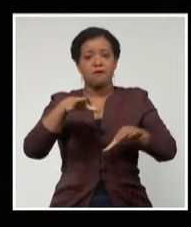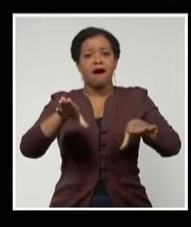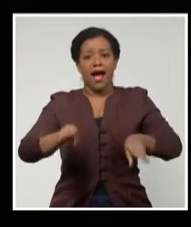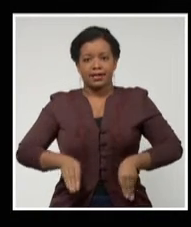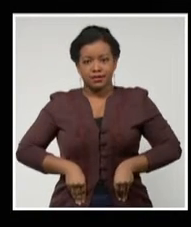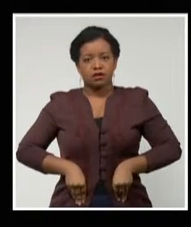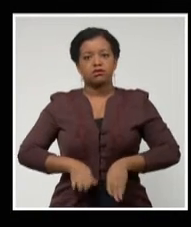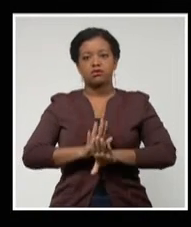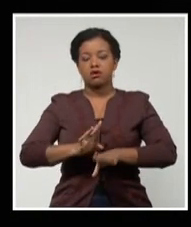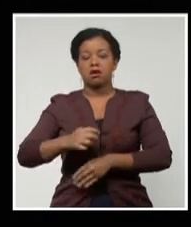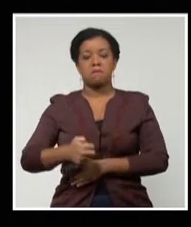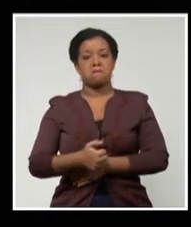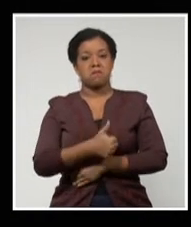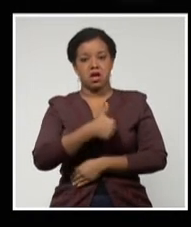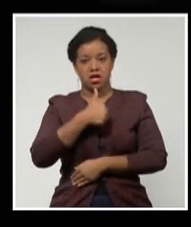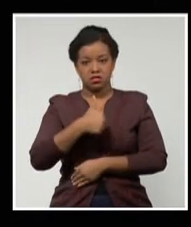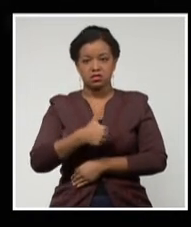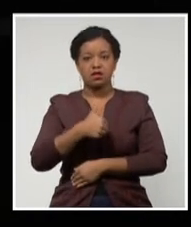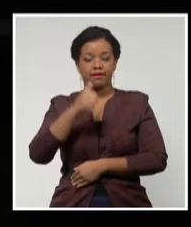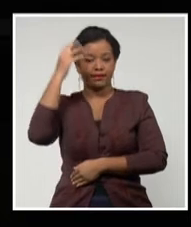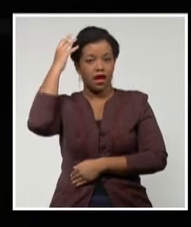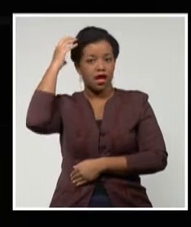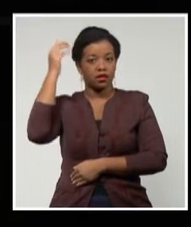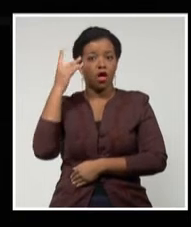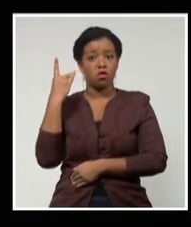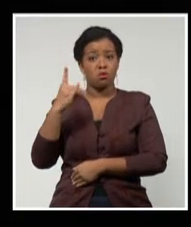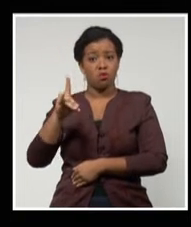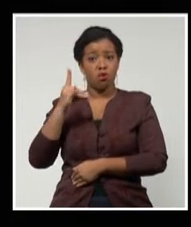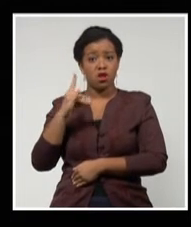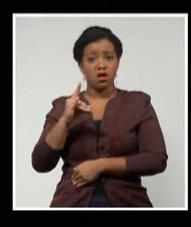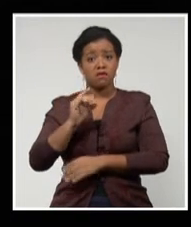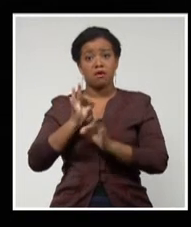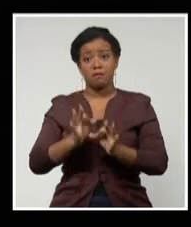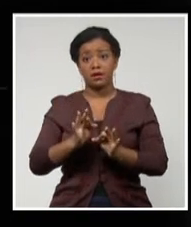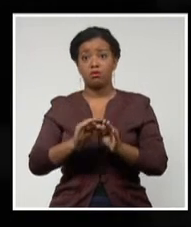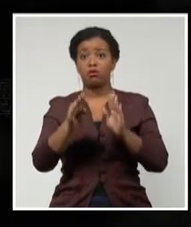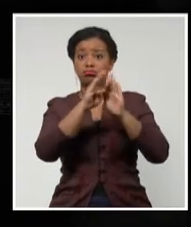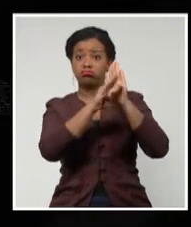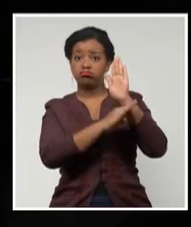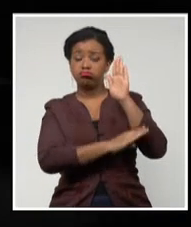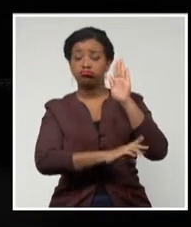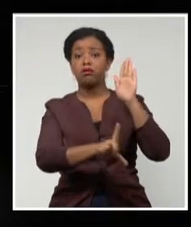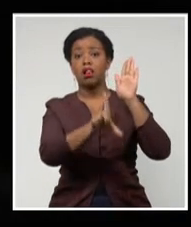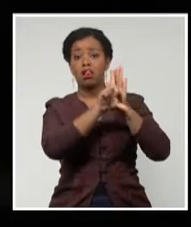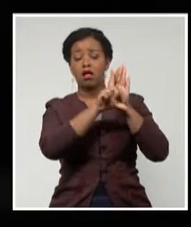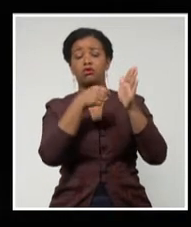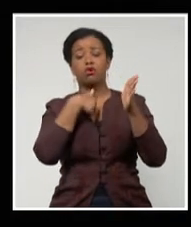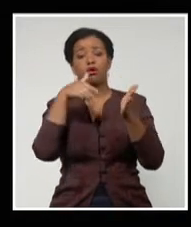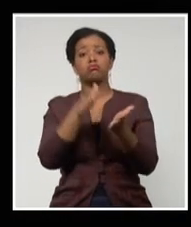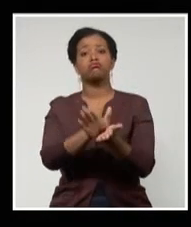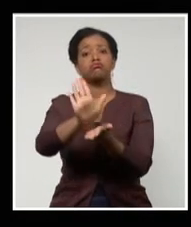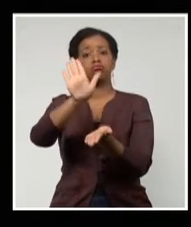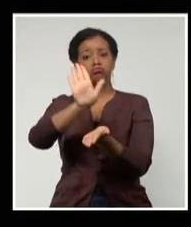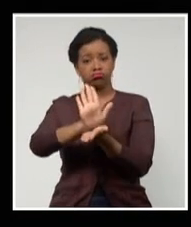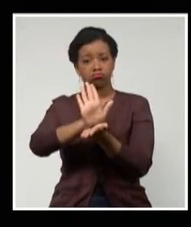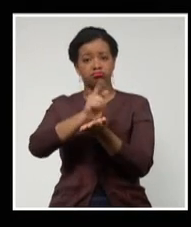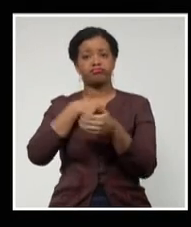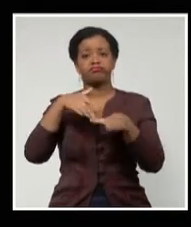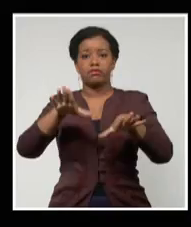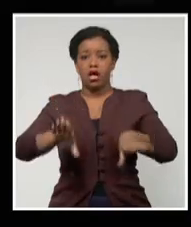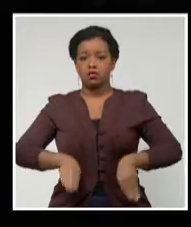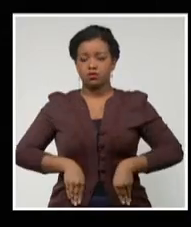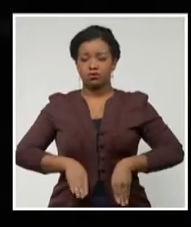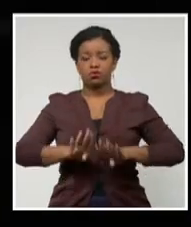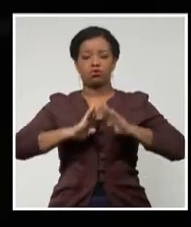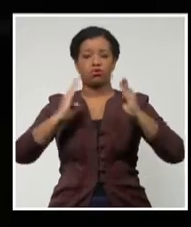inmediato la presidencia del Estado prevista en el orden constitucional y me comprometo a asumir todas las